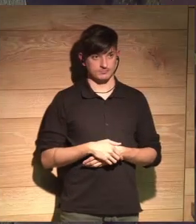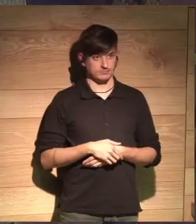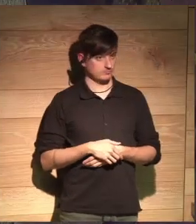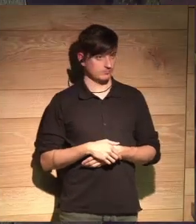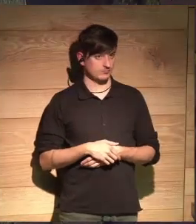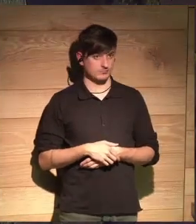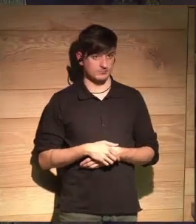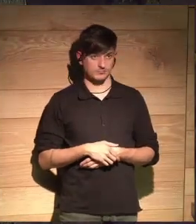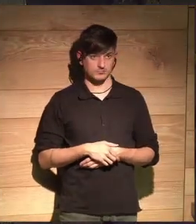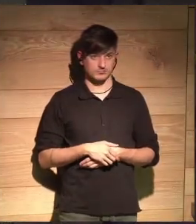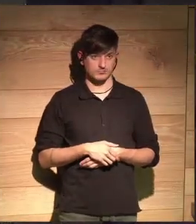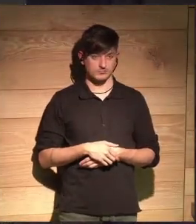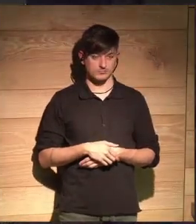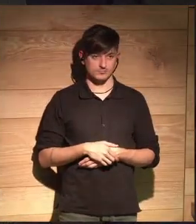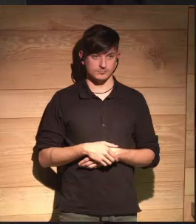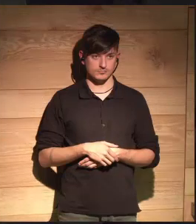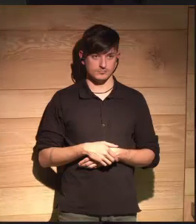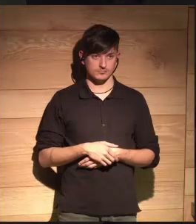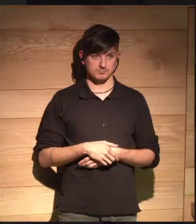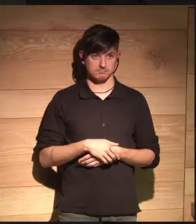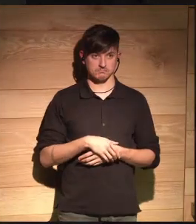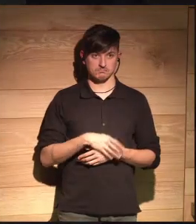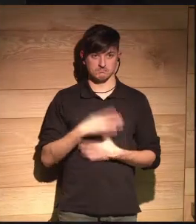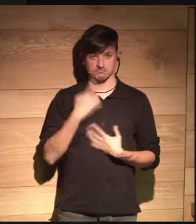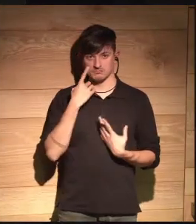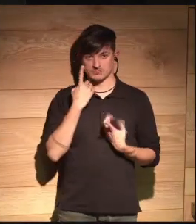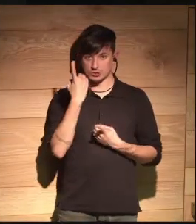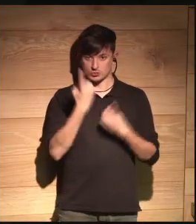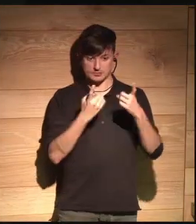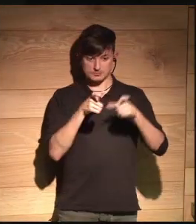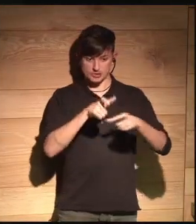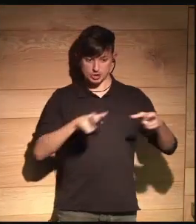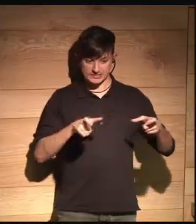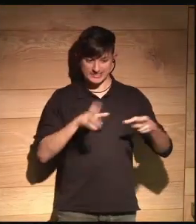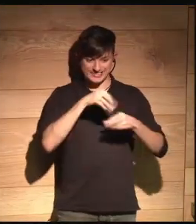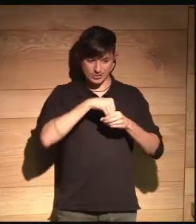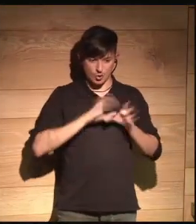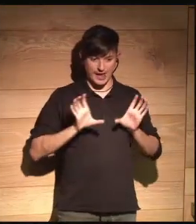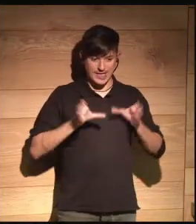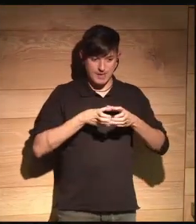dyn vemos algunos miembros de nuestro equipo